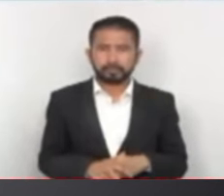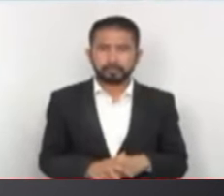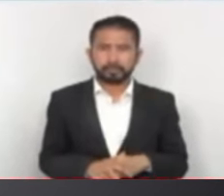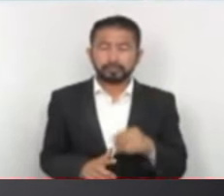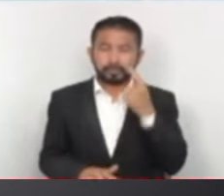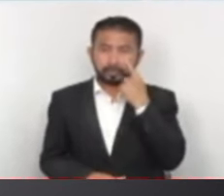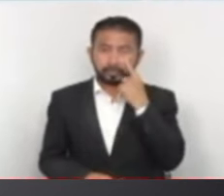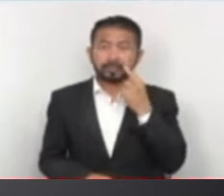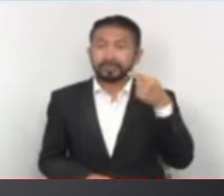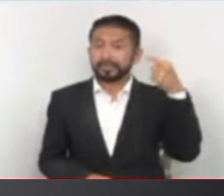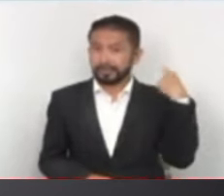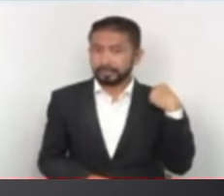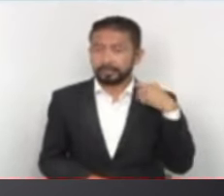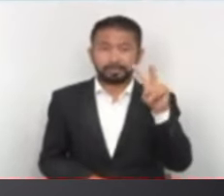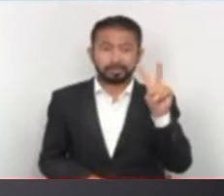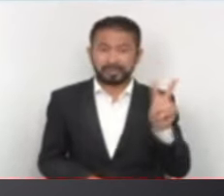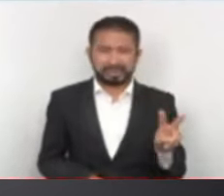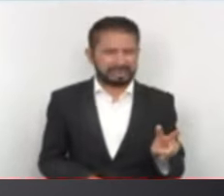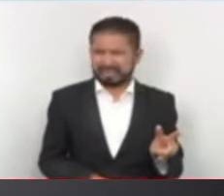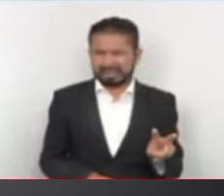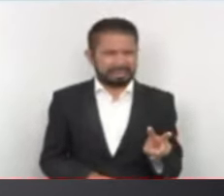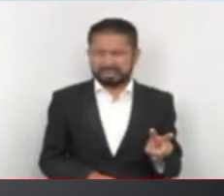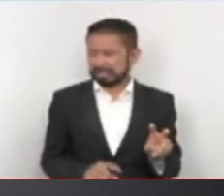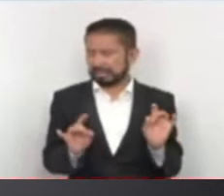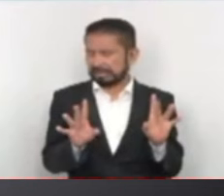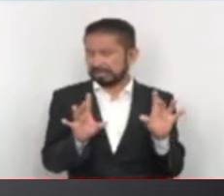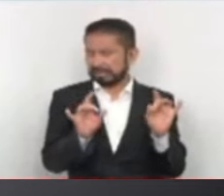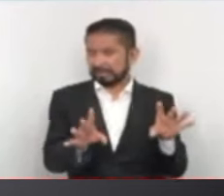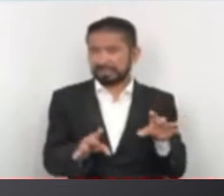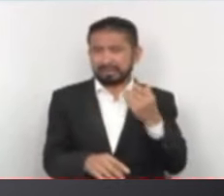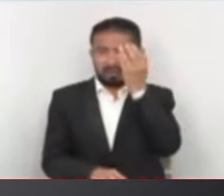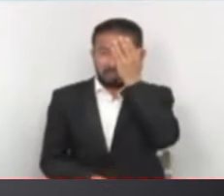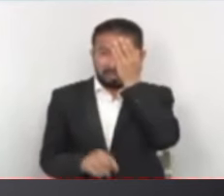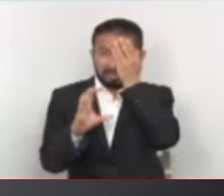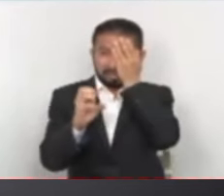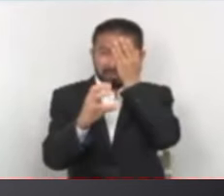Fíjese que lo que vimos ayer de Venezuela no tiene otro nombre más que fraude.